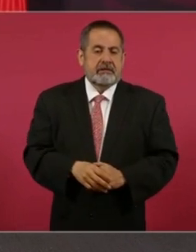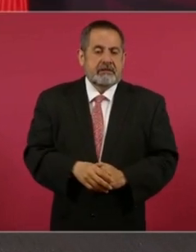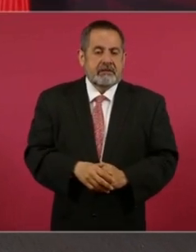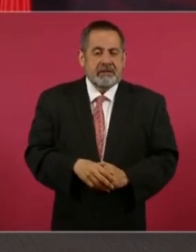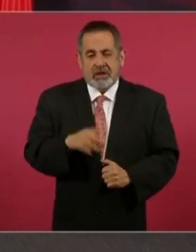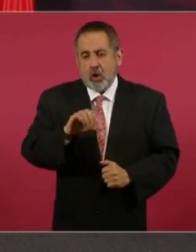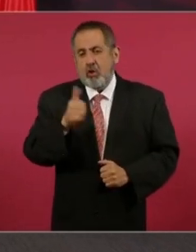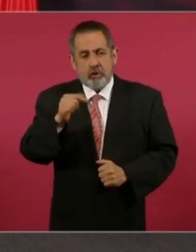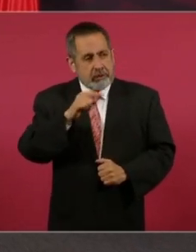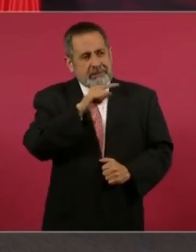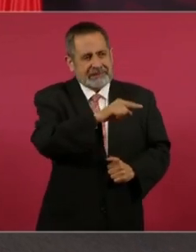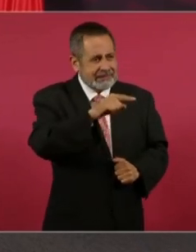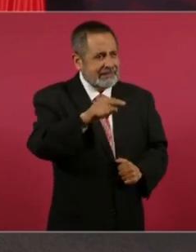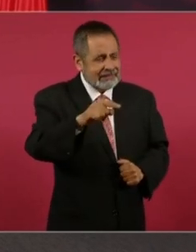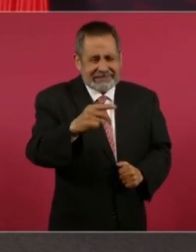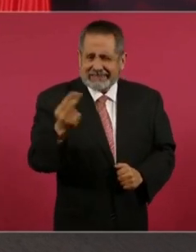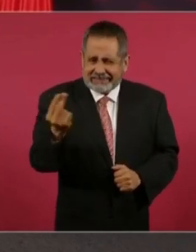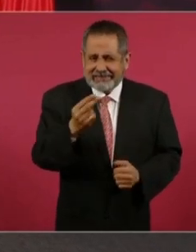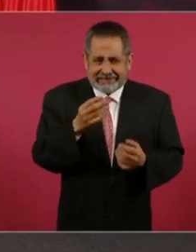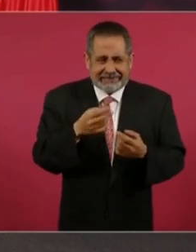y así otros, ¿no?